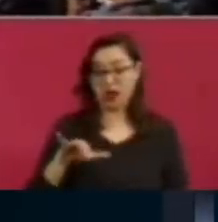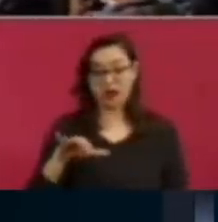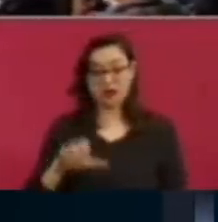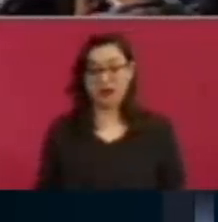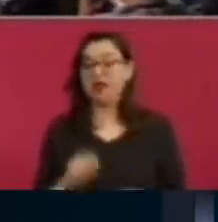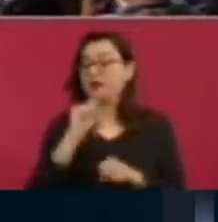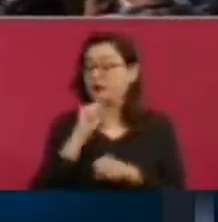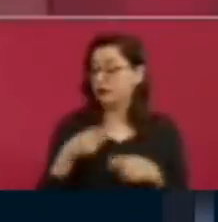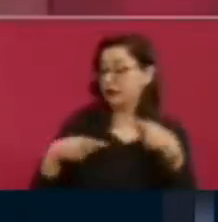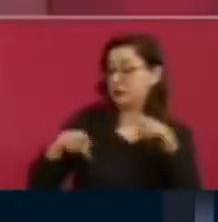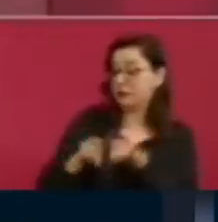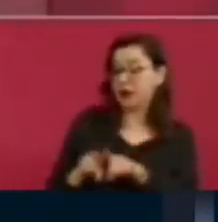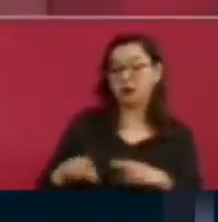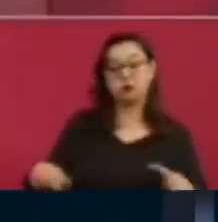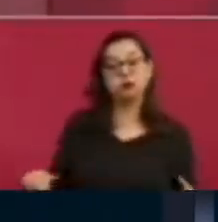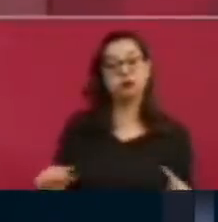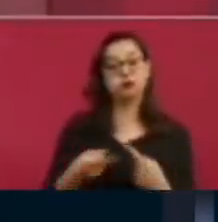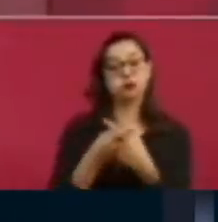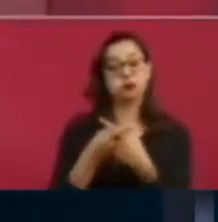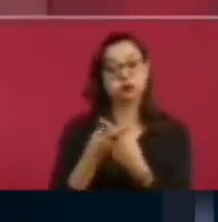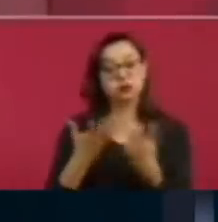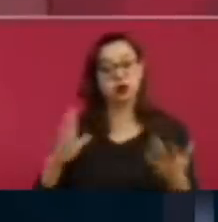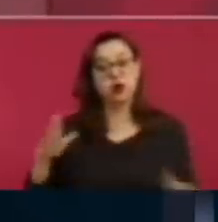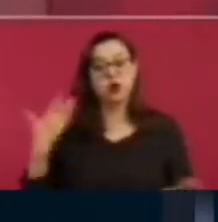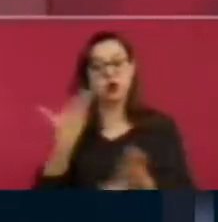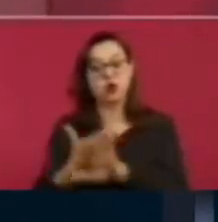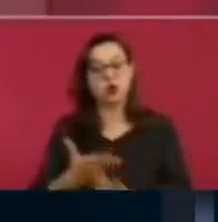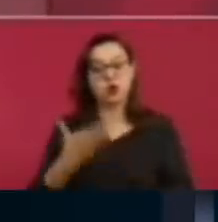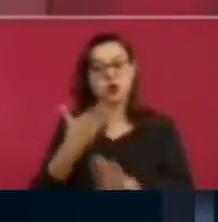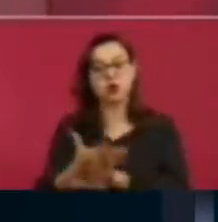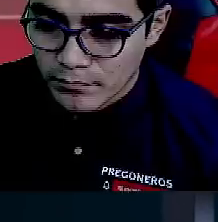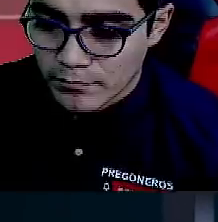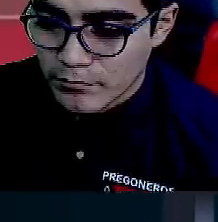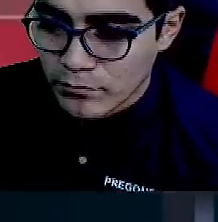Entonces, ojalá y pues